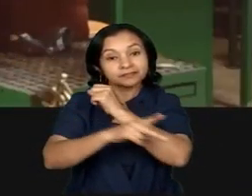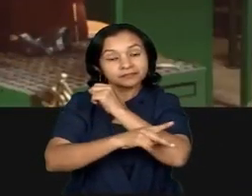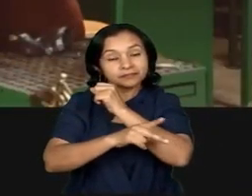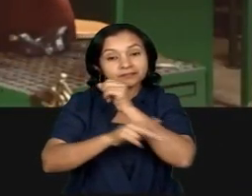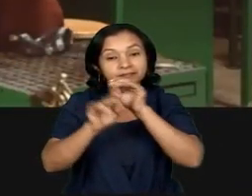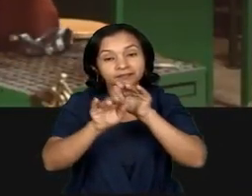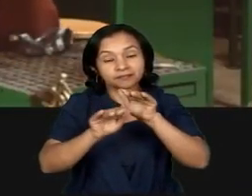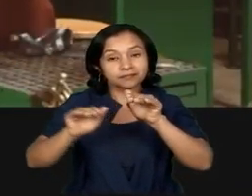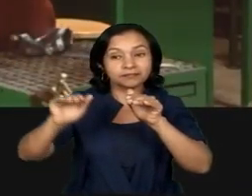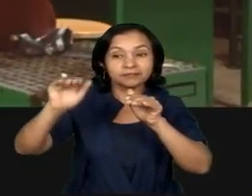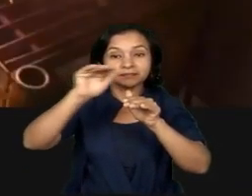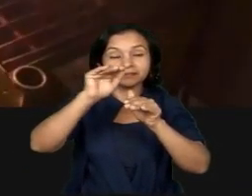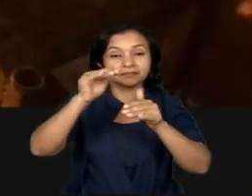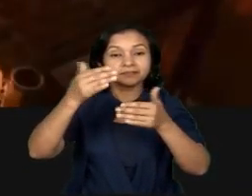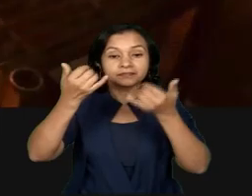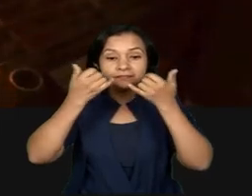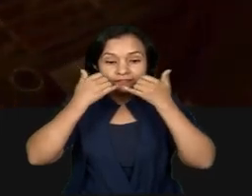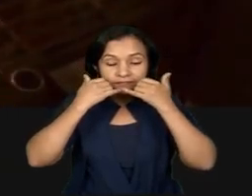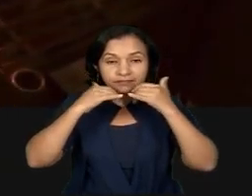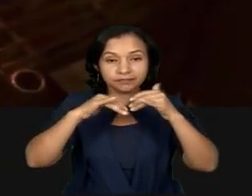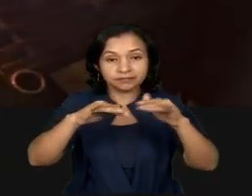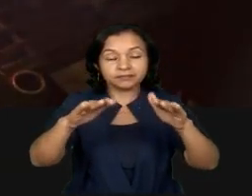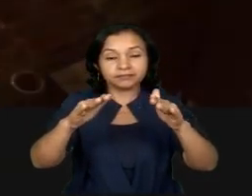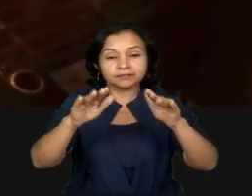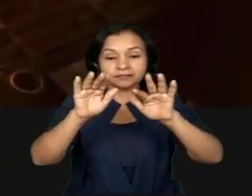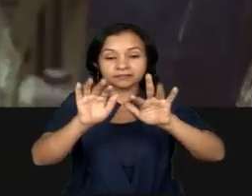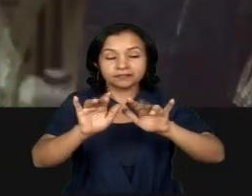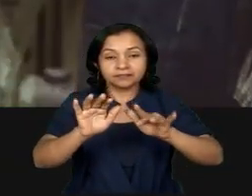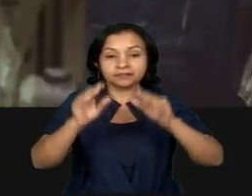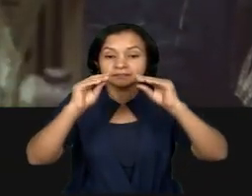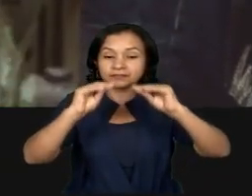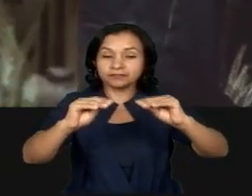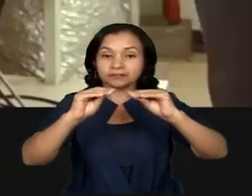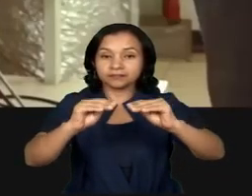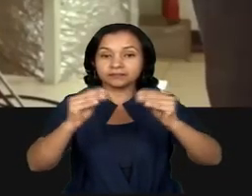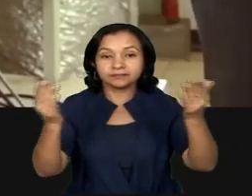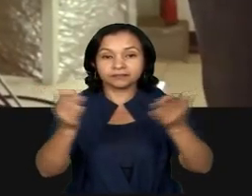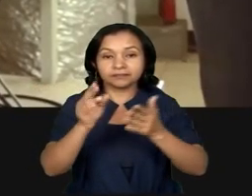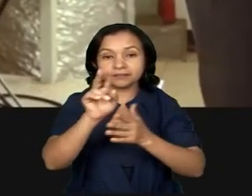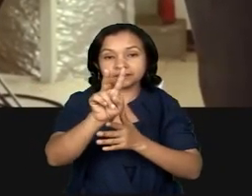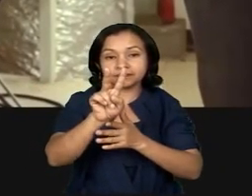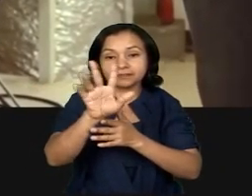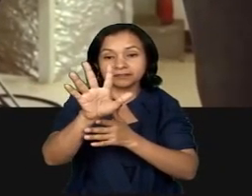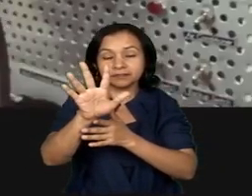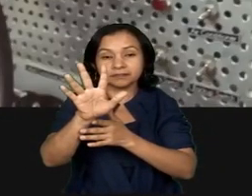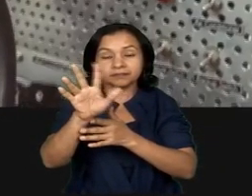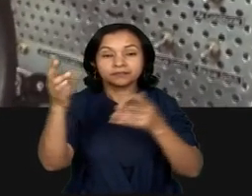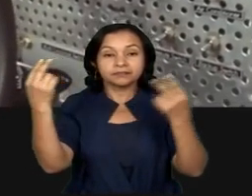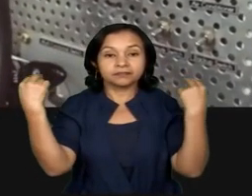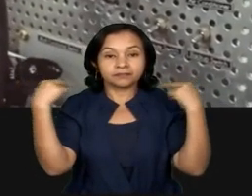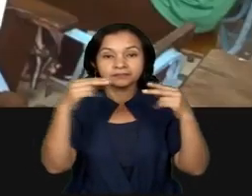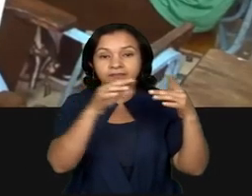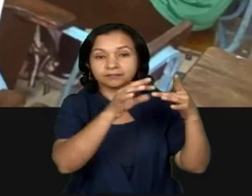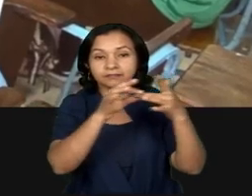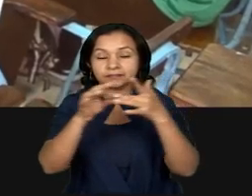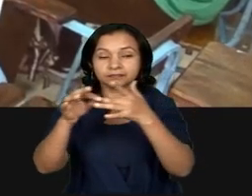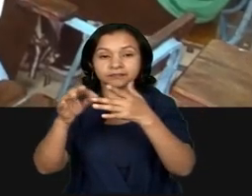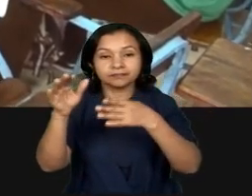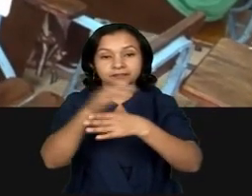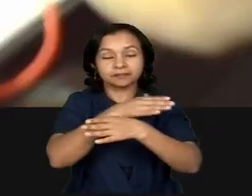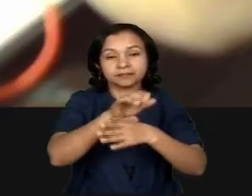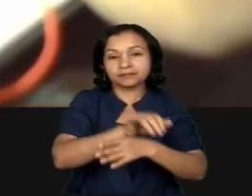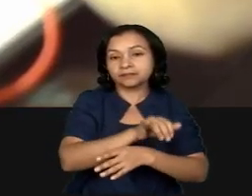genere conocimientos alrededor de las tecnologías con fines educativos. 25 docentes destacados de diferentes lugares del país